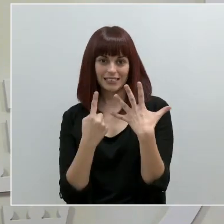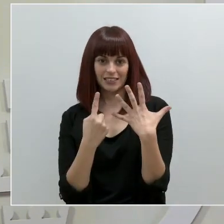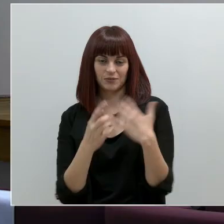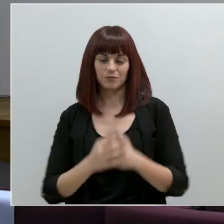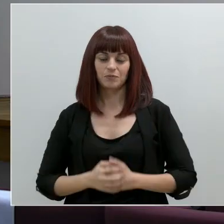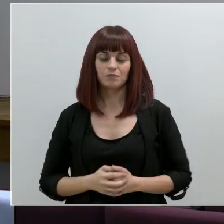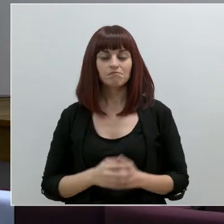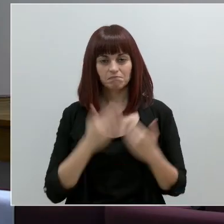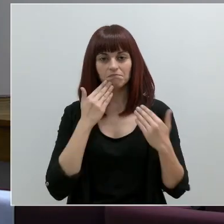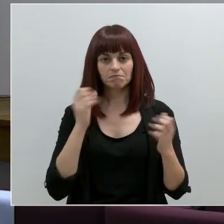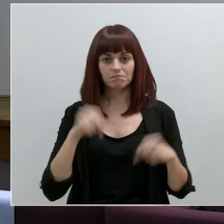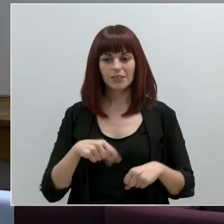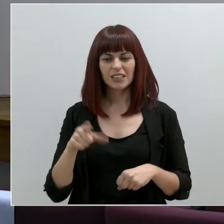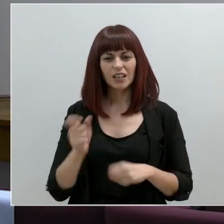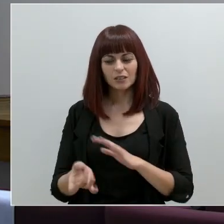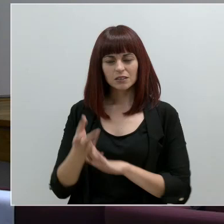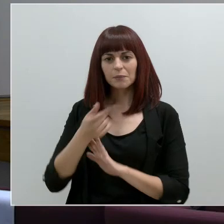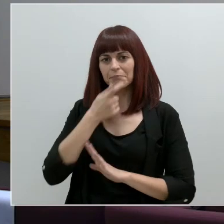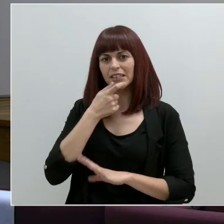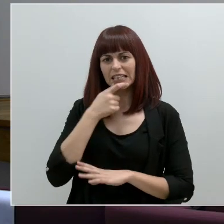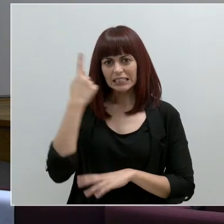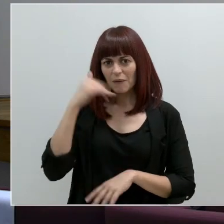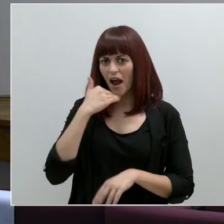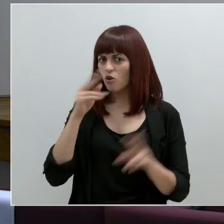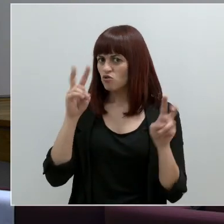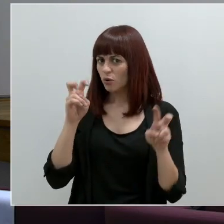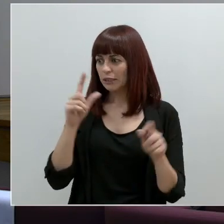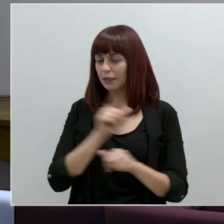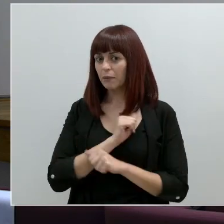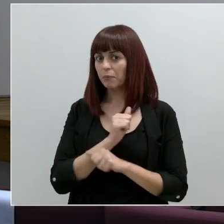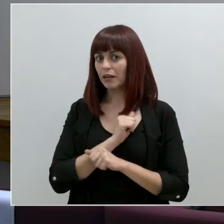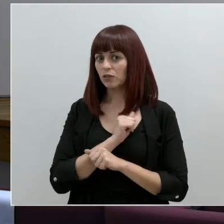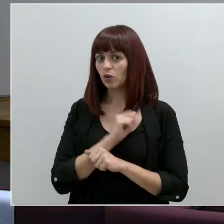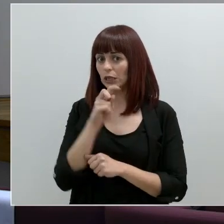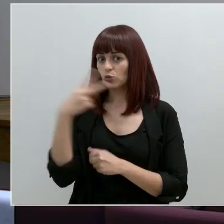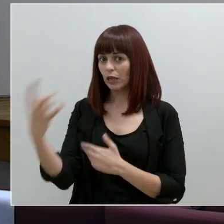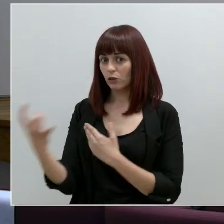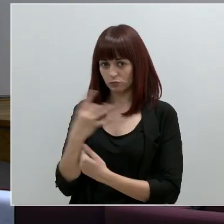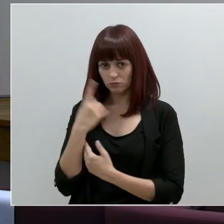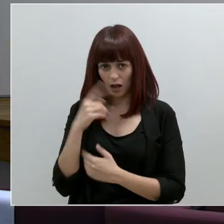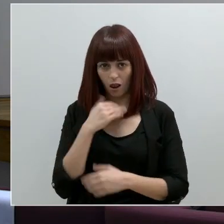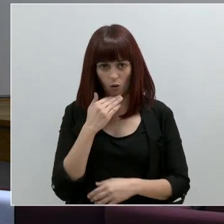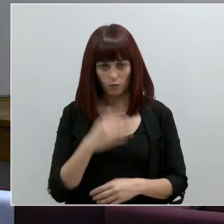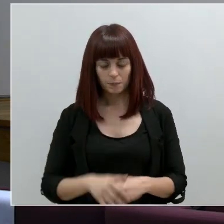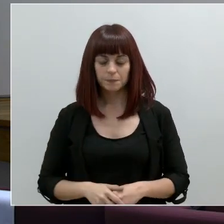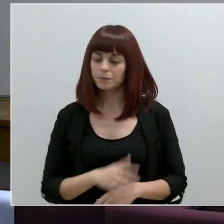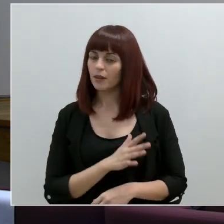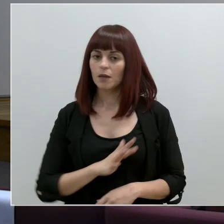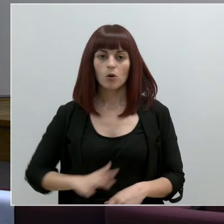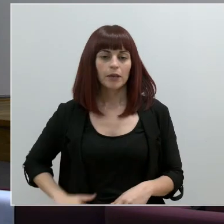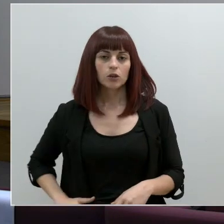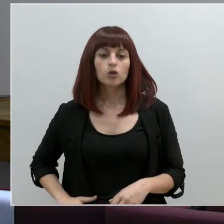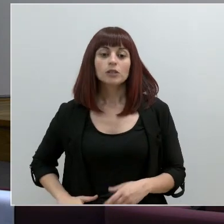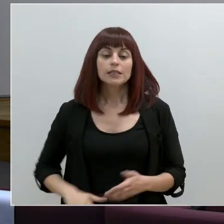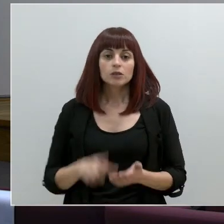acuerdo, gracias. ¿Y sobre la cepa británica tienen alguna novedad? Porque estaban pendientes de recibir más resultados de muestras. Bueno, de momento se han